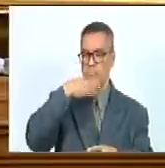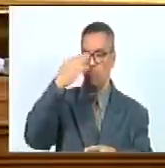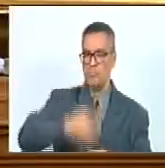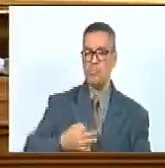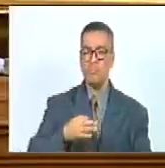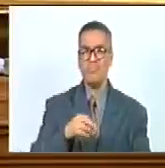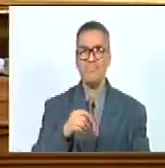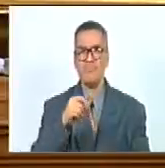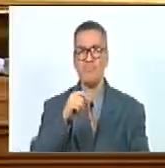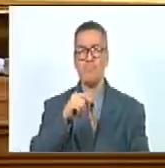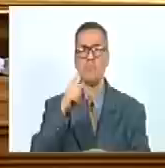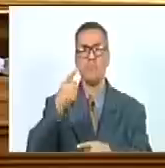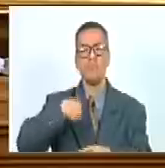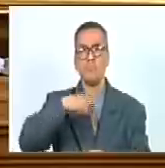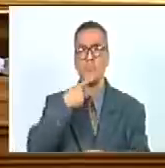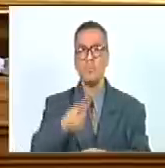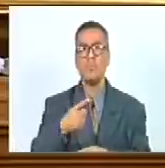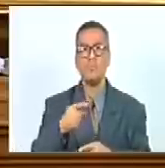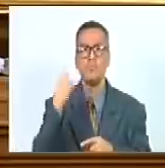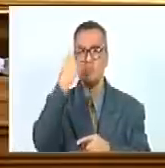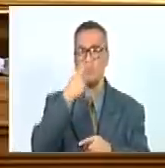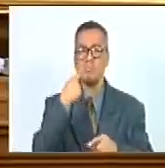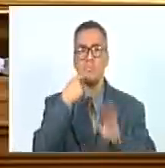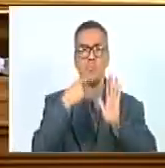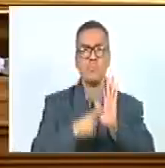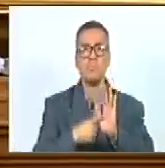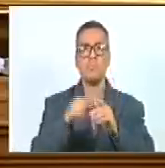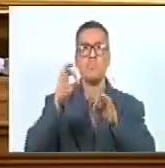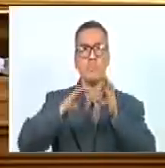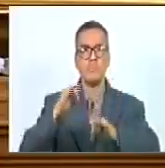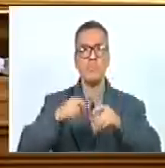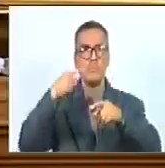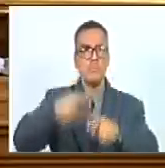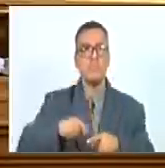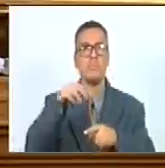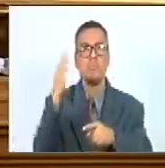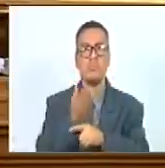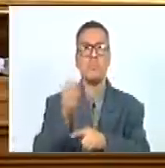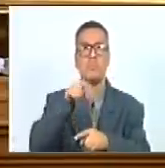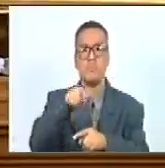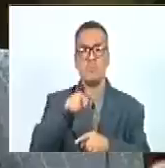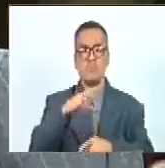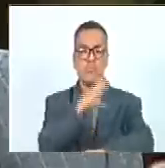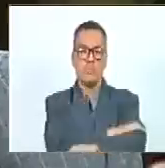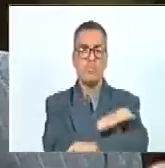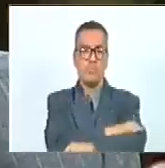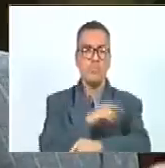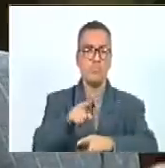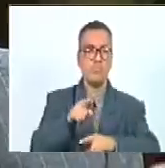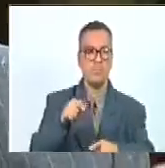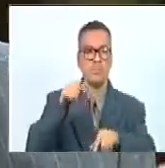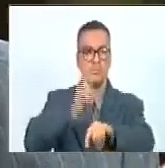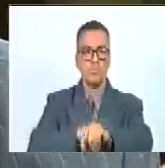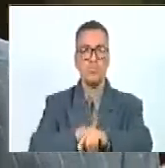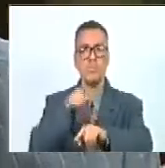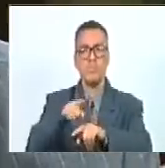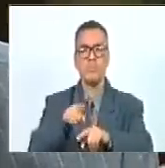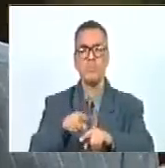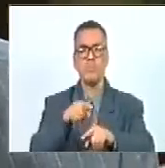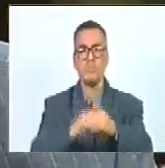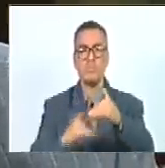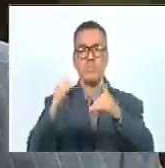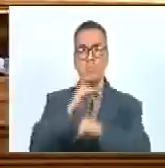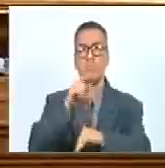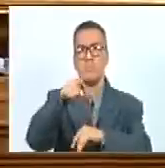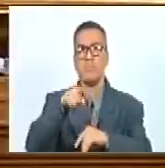barbaridad. Y cuando estamos diciendo que está manchada la cara de la dictadora de oposición que actualmente funge de